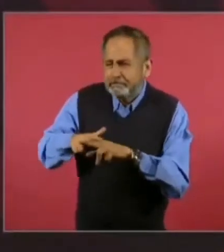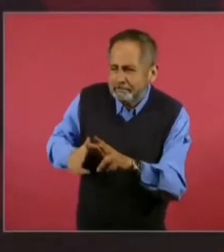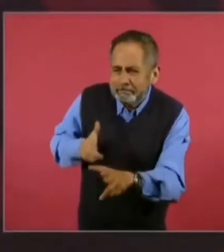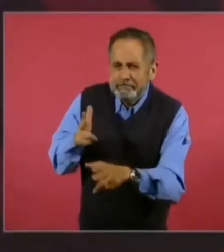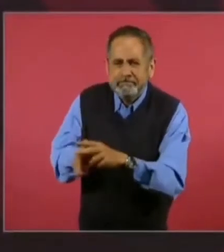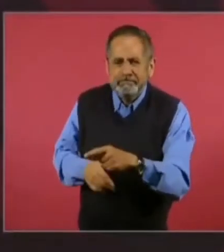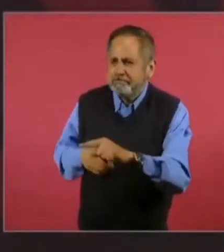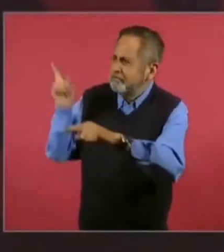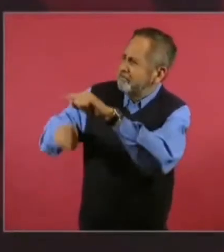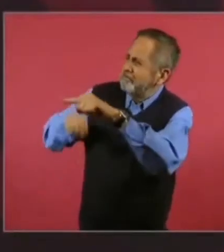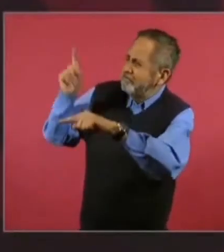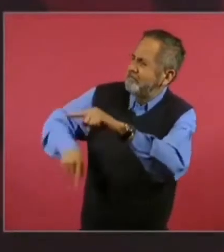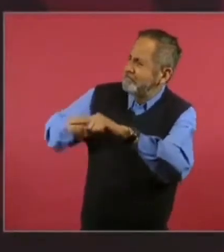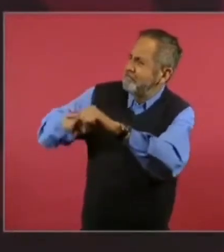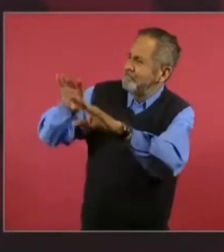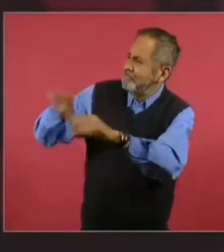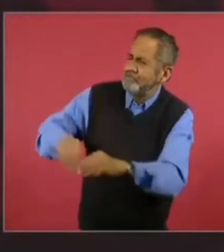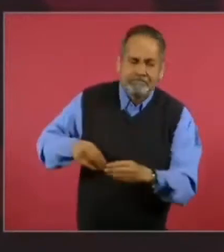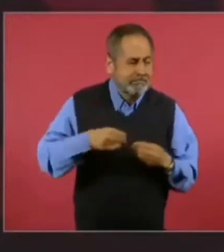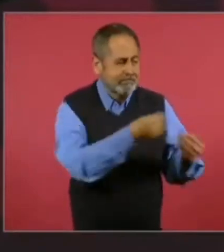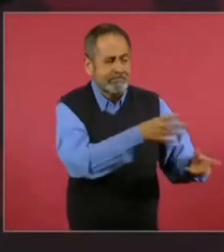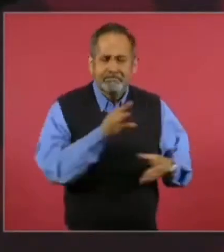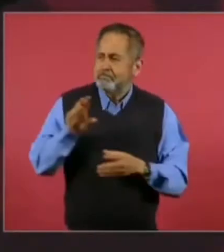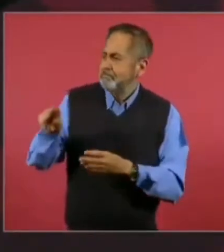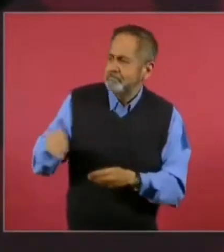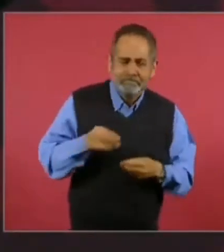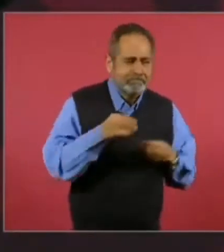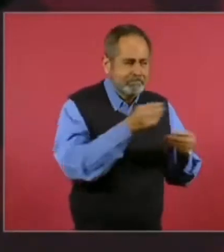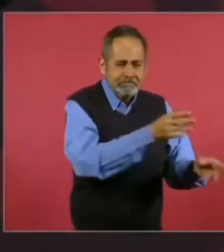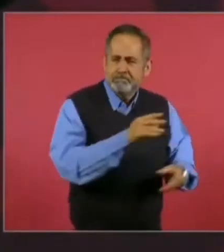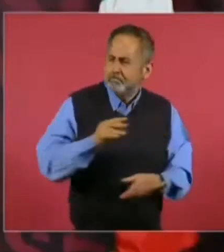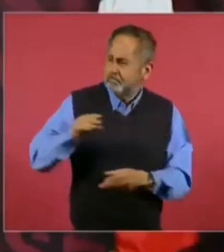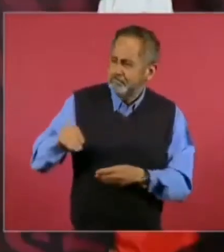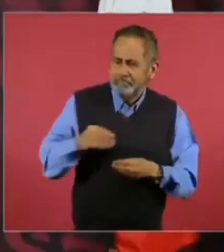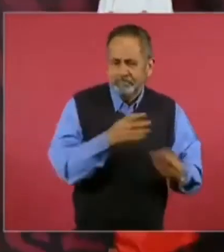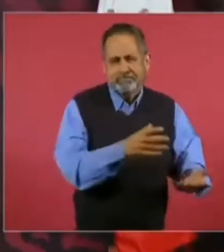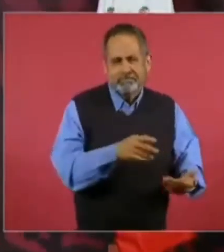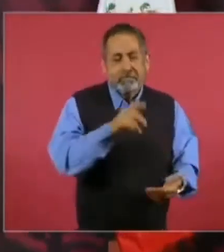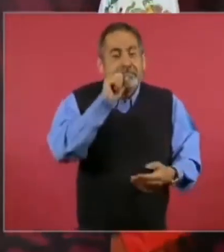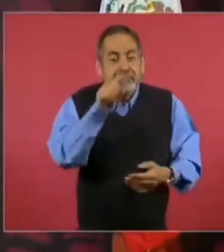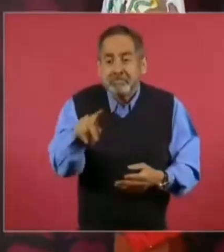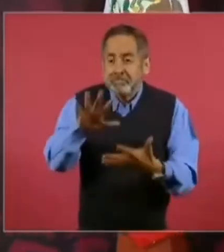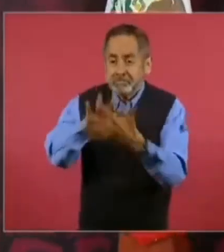ferrocarriles, bueno, decía yo, hasta los reclusorios,